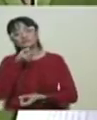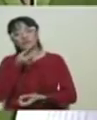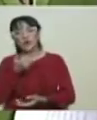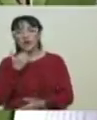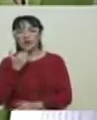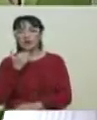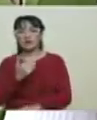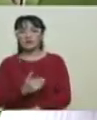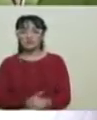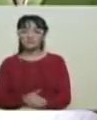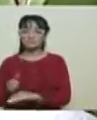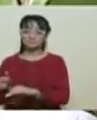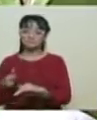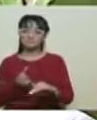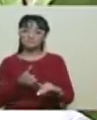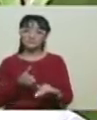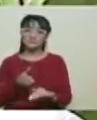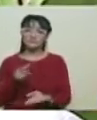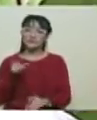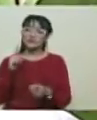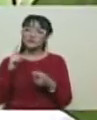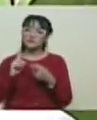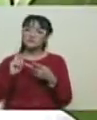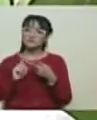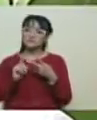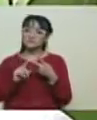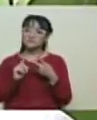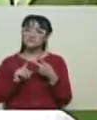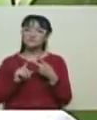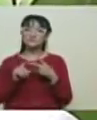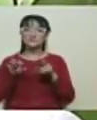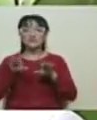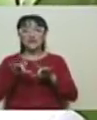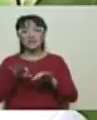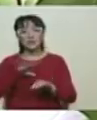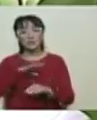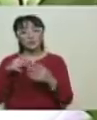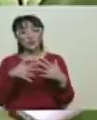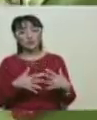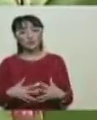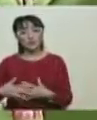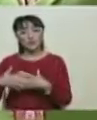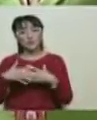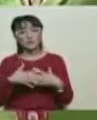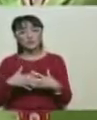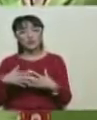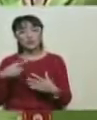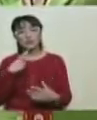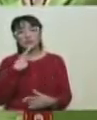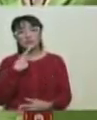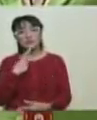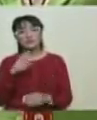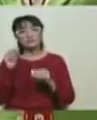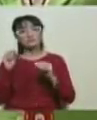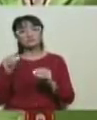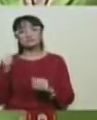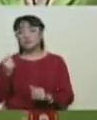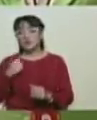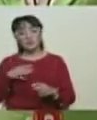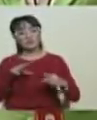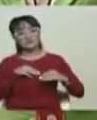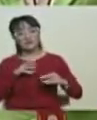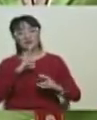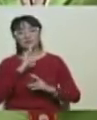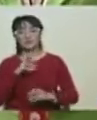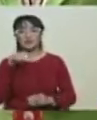lado, hoy nuevamente habló el secretario de Estado de Estados Unidos y dijo entre otras cosas, insisten en que no van a reconocer los